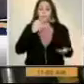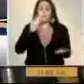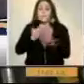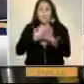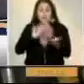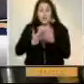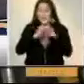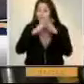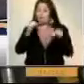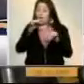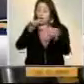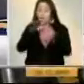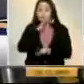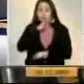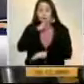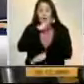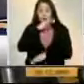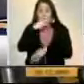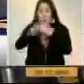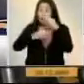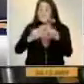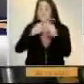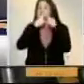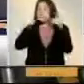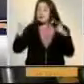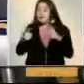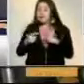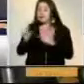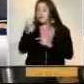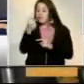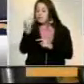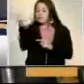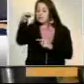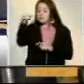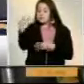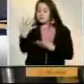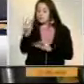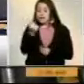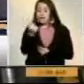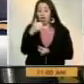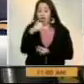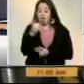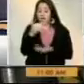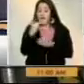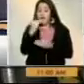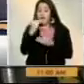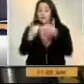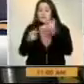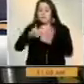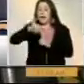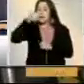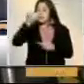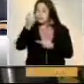solicitándole a la entidad bancaria la diferencia existente entre sus depósitos y los 10.000 bolívares que recibe. Es decir, lo que excede a los 10.000 bolívares.